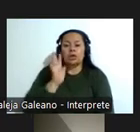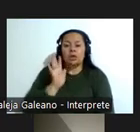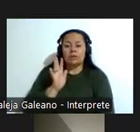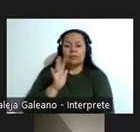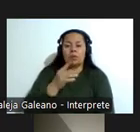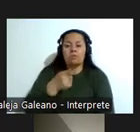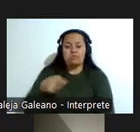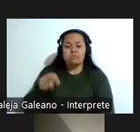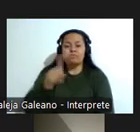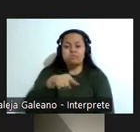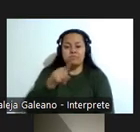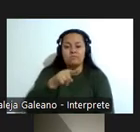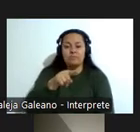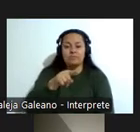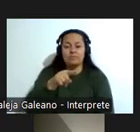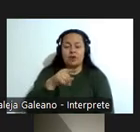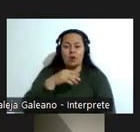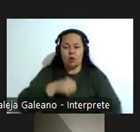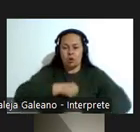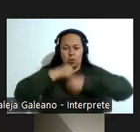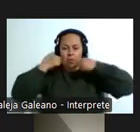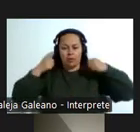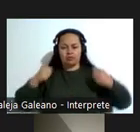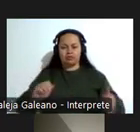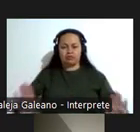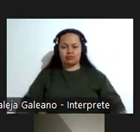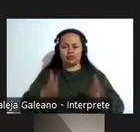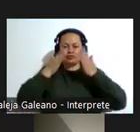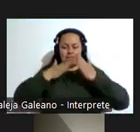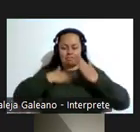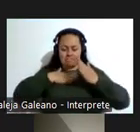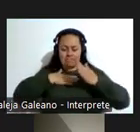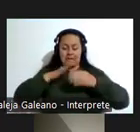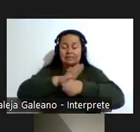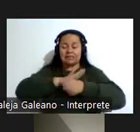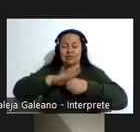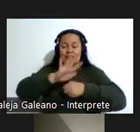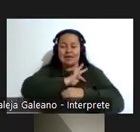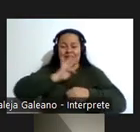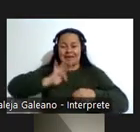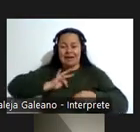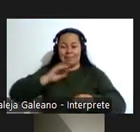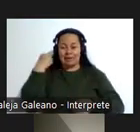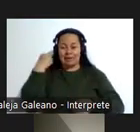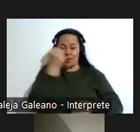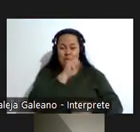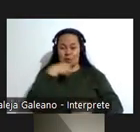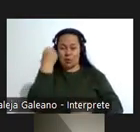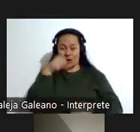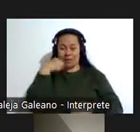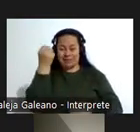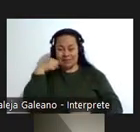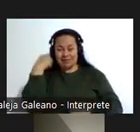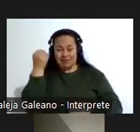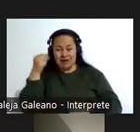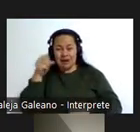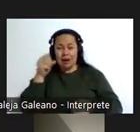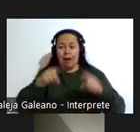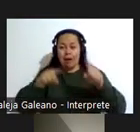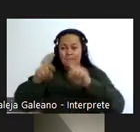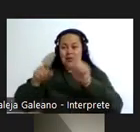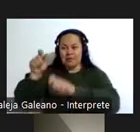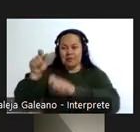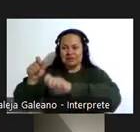aquí para desarmarme como rehabilitadora, en mi caso, como terapeuta ocupacional, que yo sé que hay aquí mucha gente conectada de